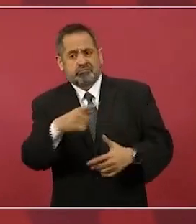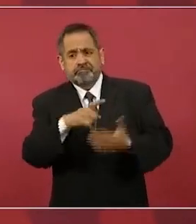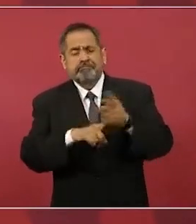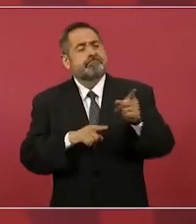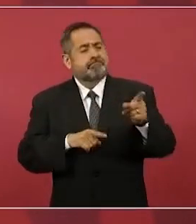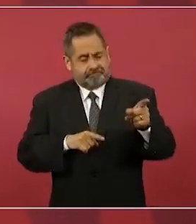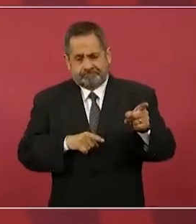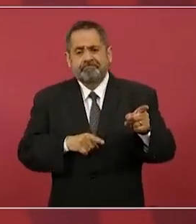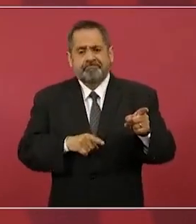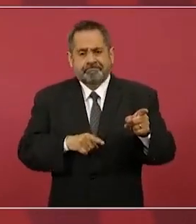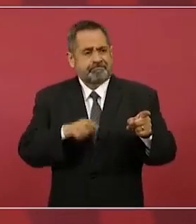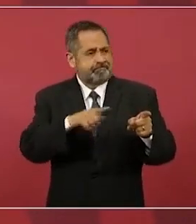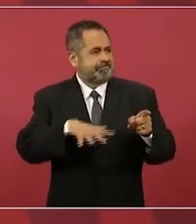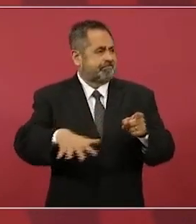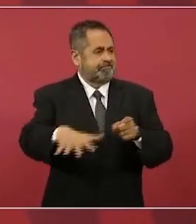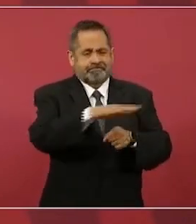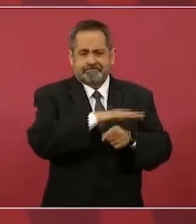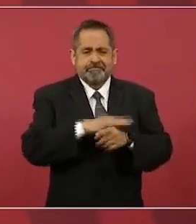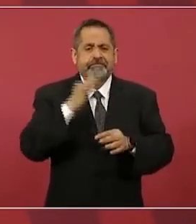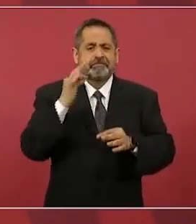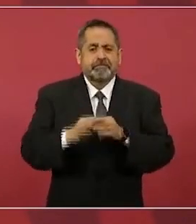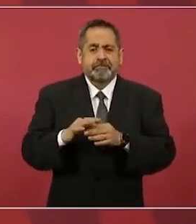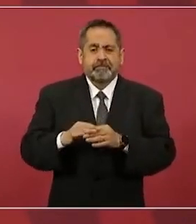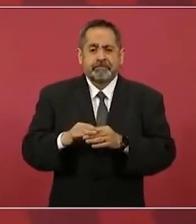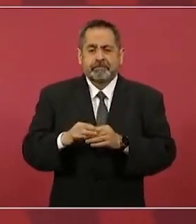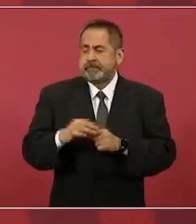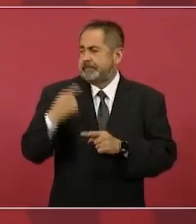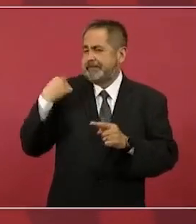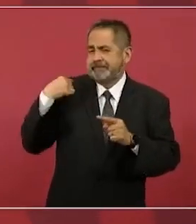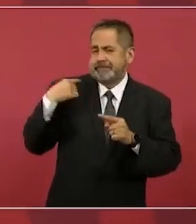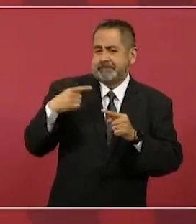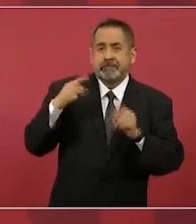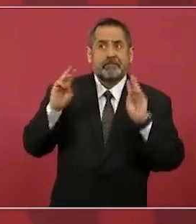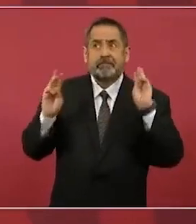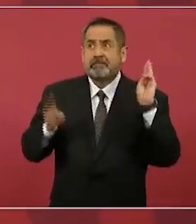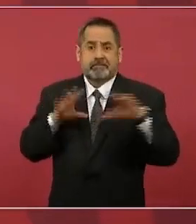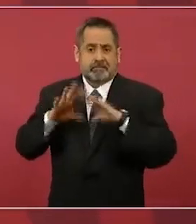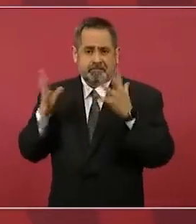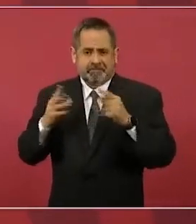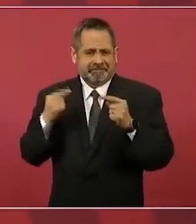la obra realizada en los últimos tiempos en el mundo,